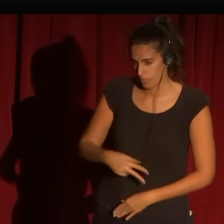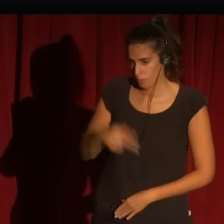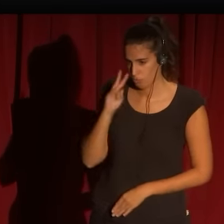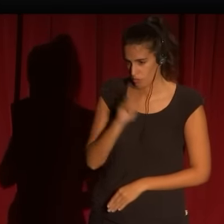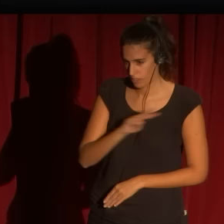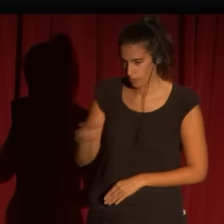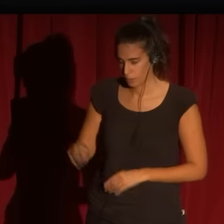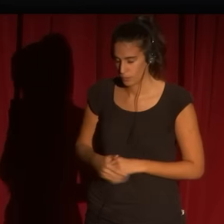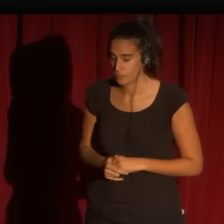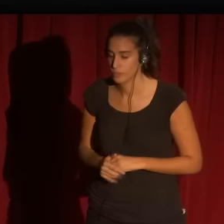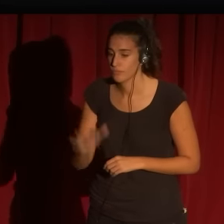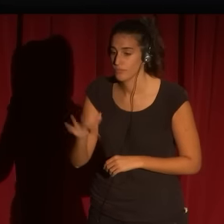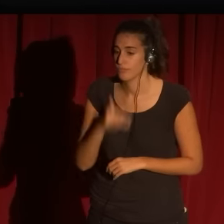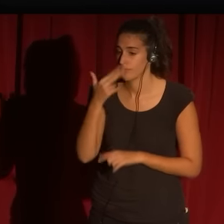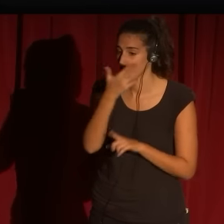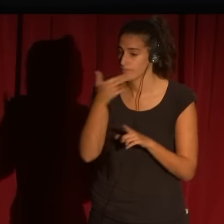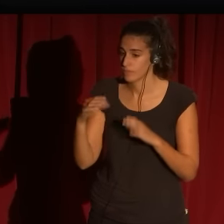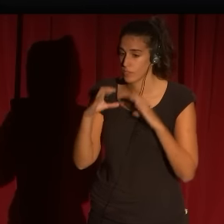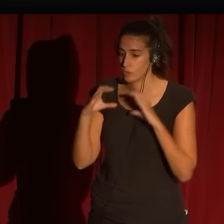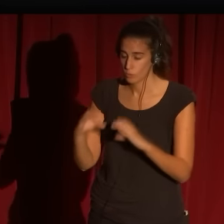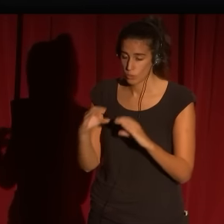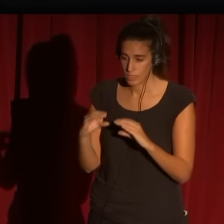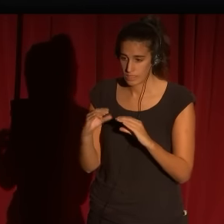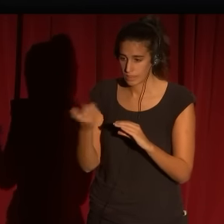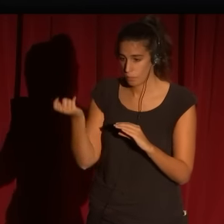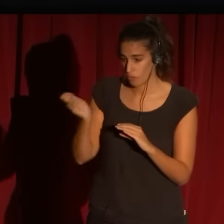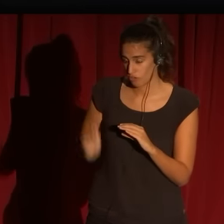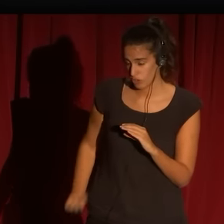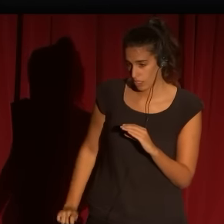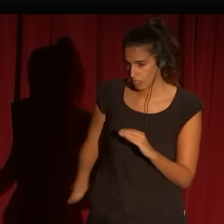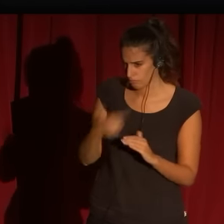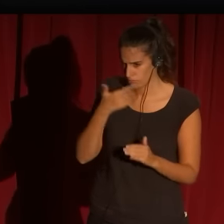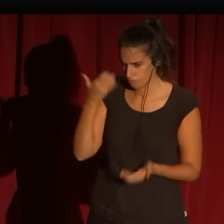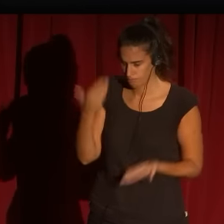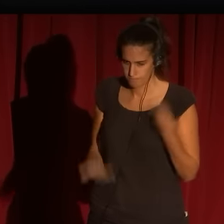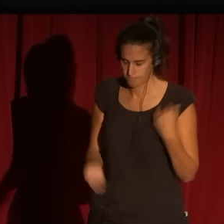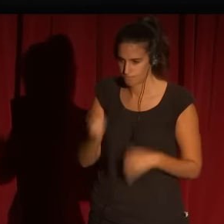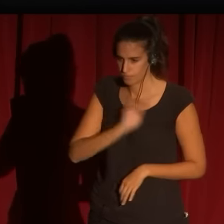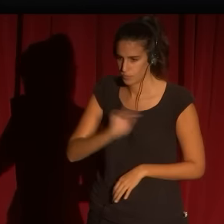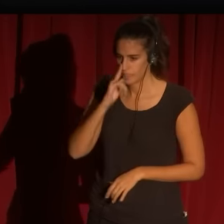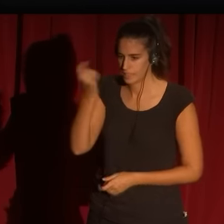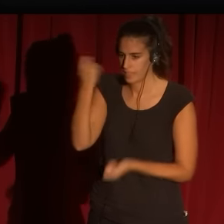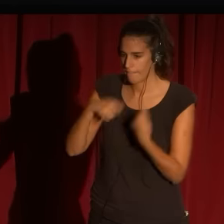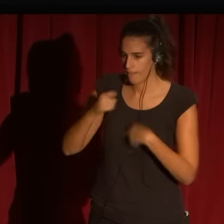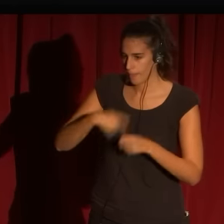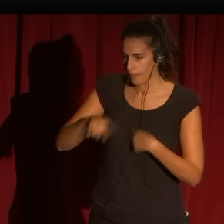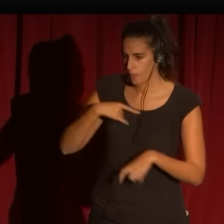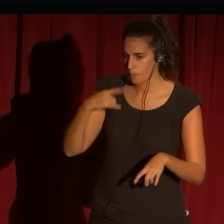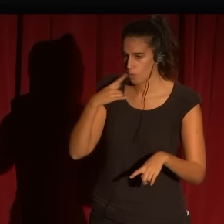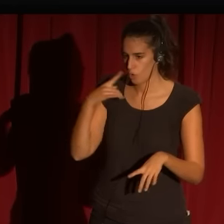museo aparte de pintar en soportes profesionales muy valorados que se venden a través de